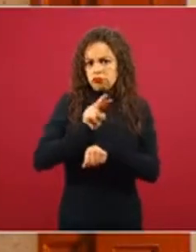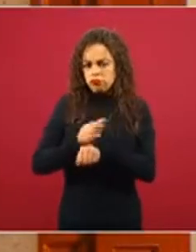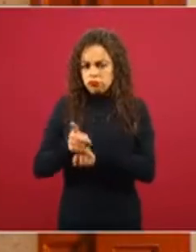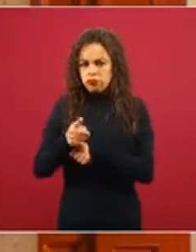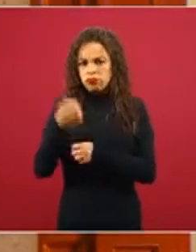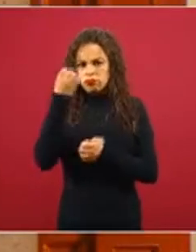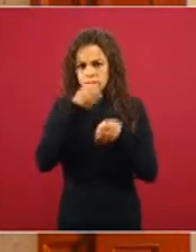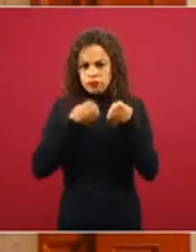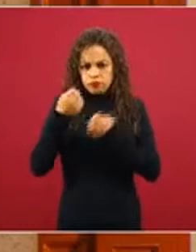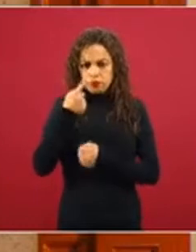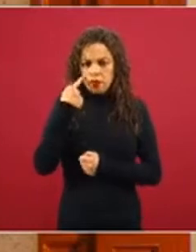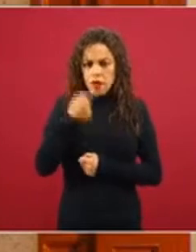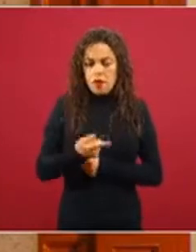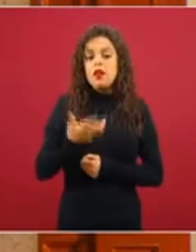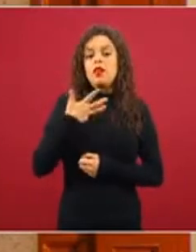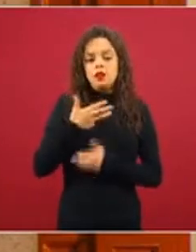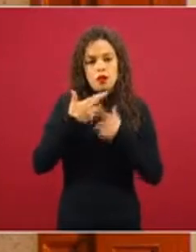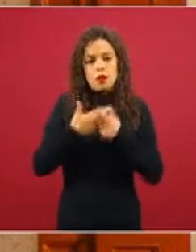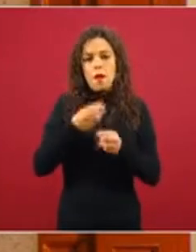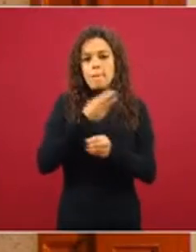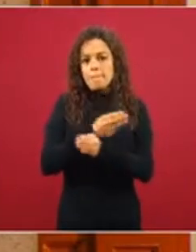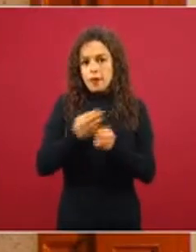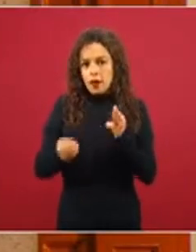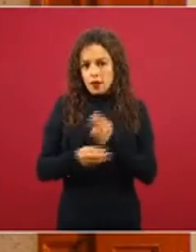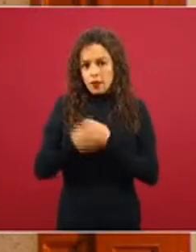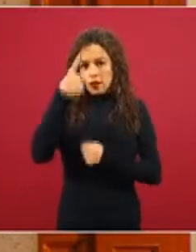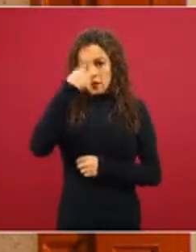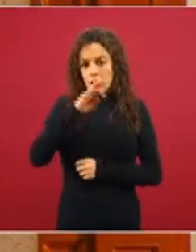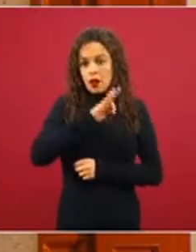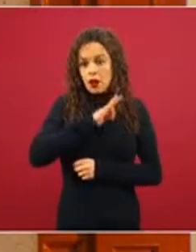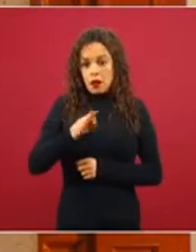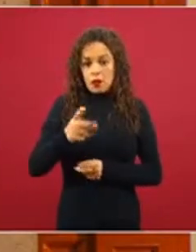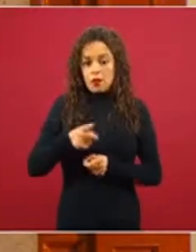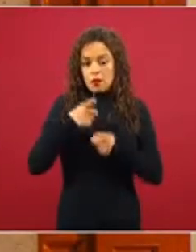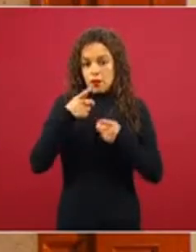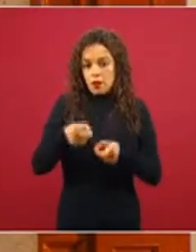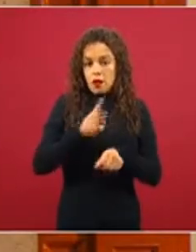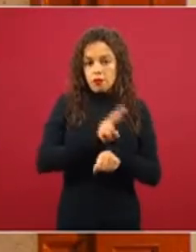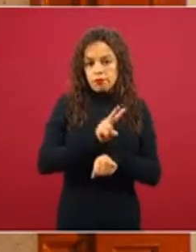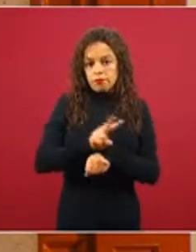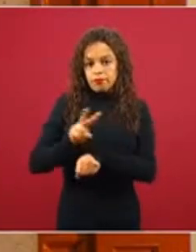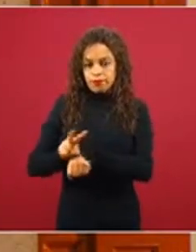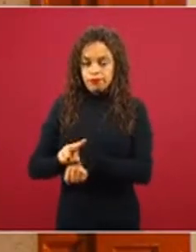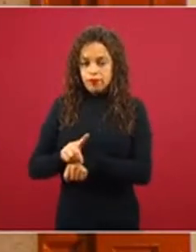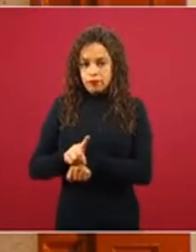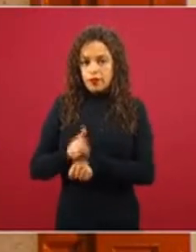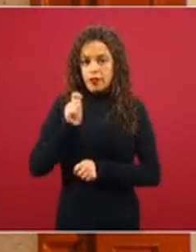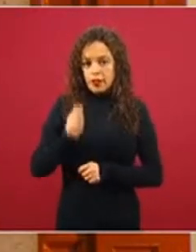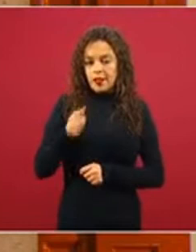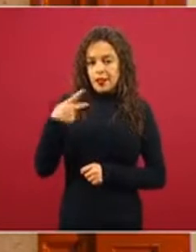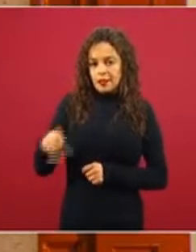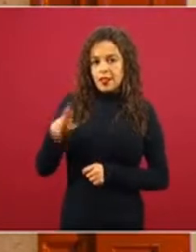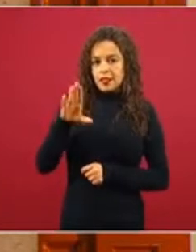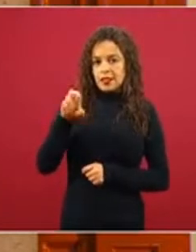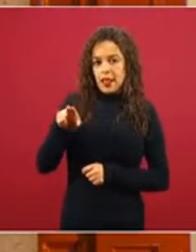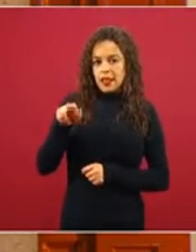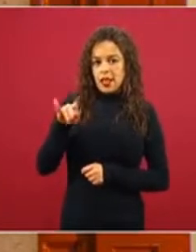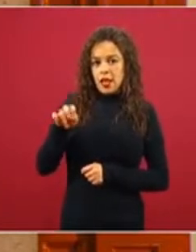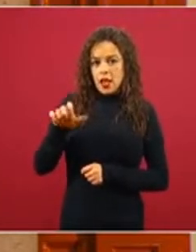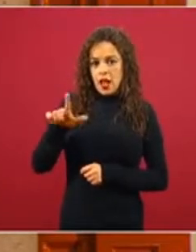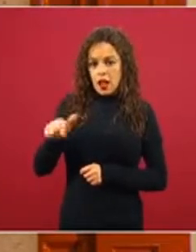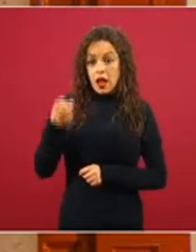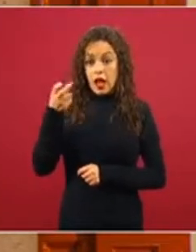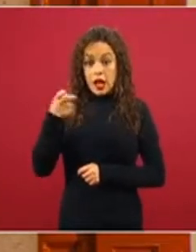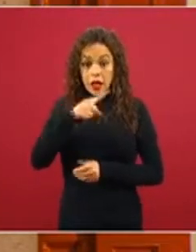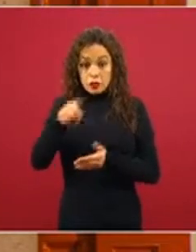insumos para poder llevar a cabo este modelo centinela. Estas unidades son las que pueden tomar muestras